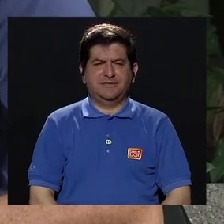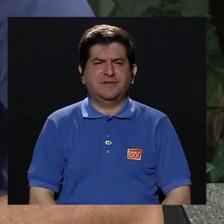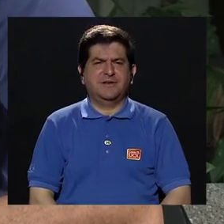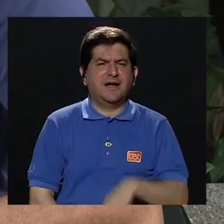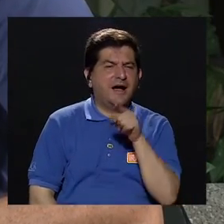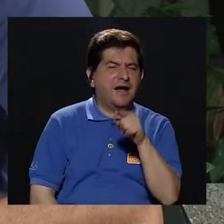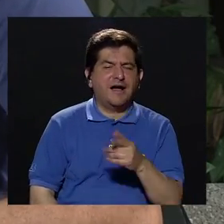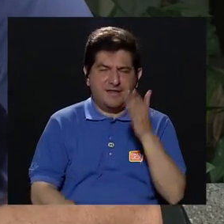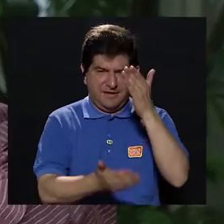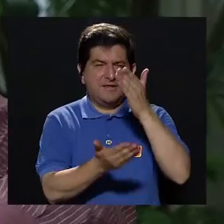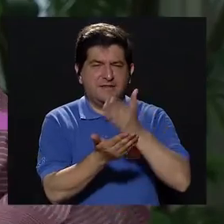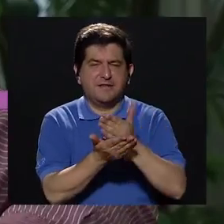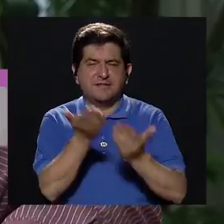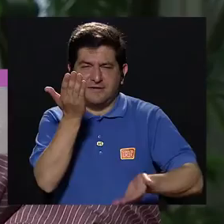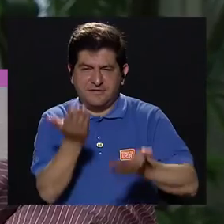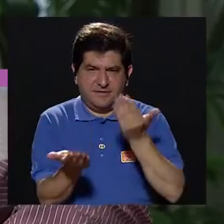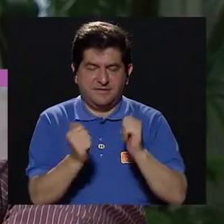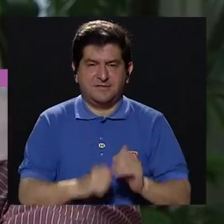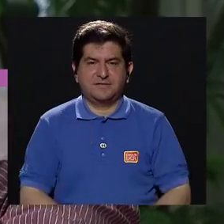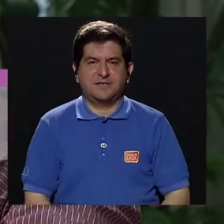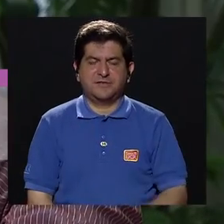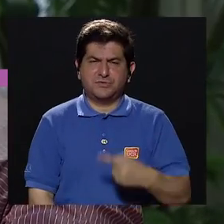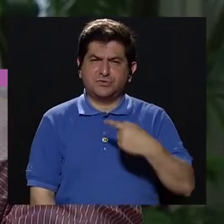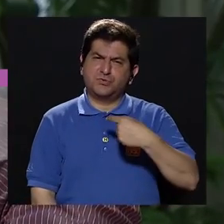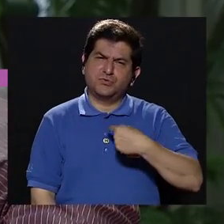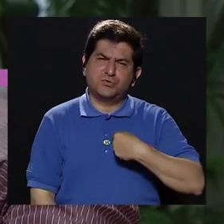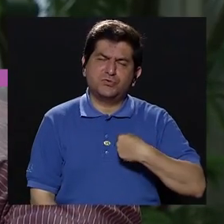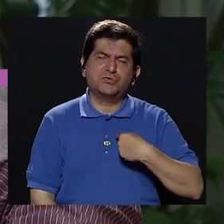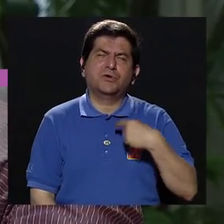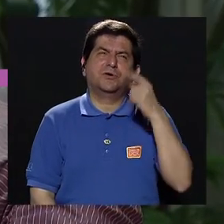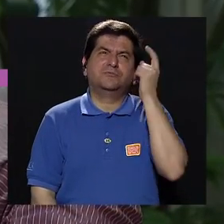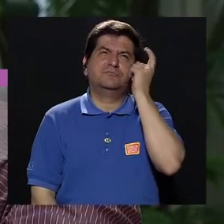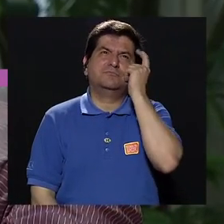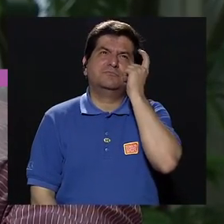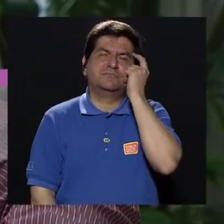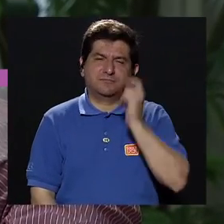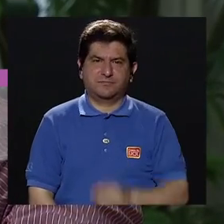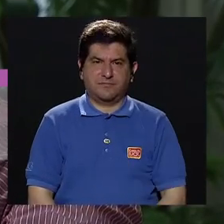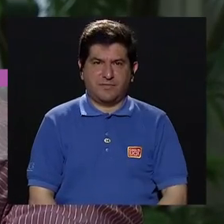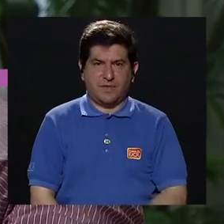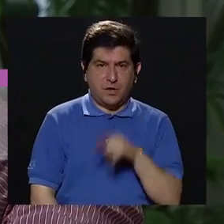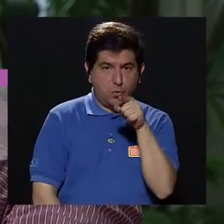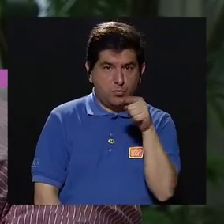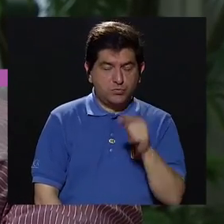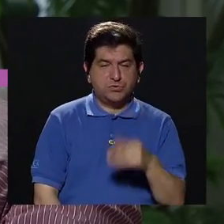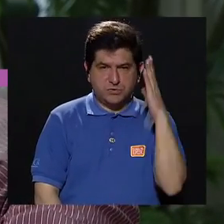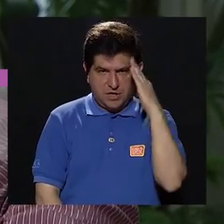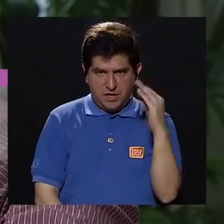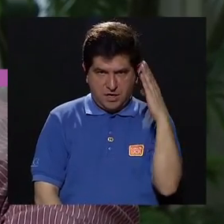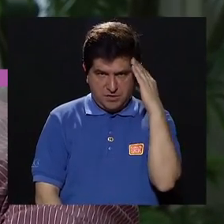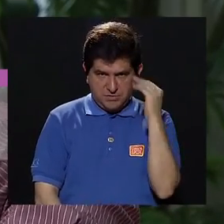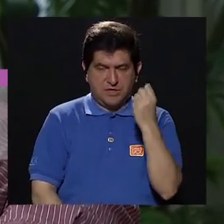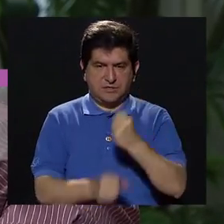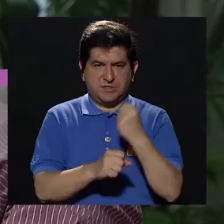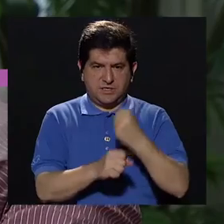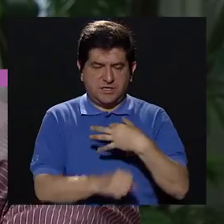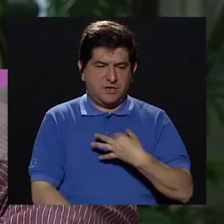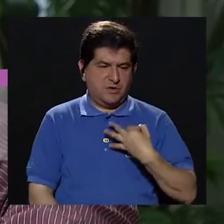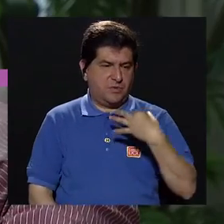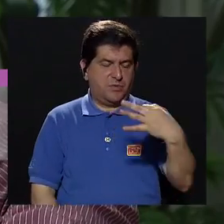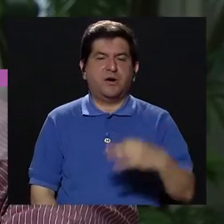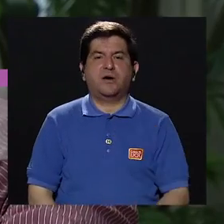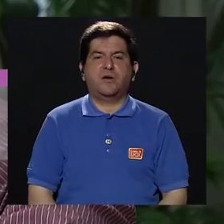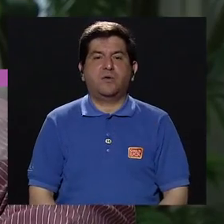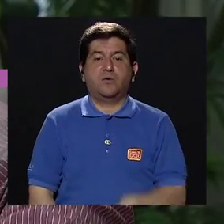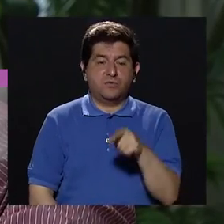Eso yo quería ahí detenerme en eso. Ajá. Andrés, porque me quedó en la mente. Bueno, ustedes desde su expertise y desde su trabajo